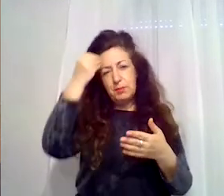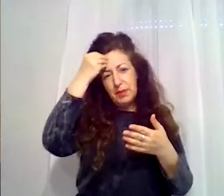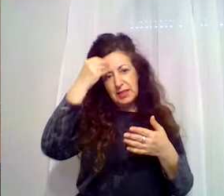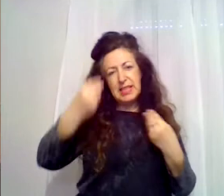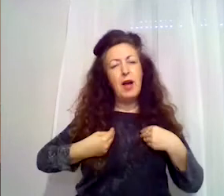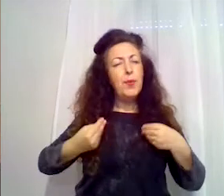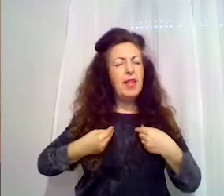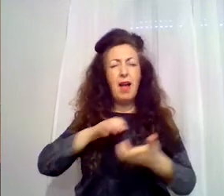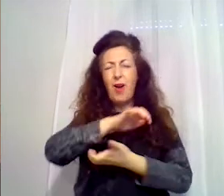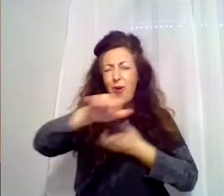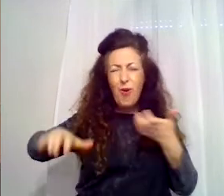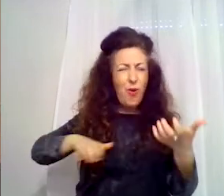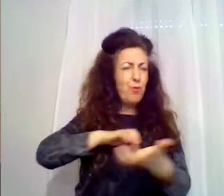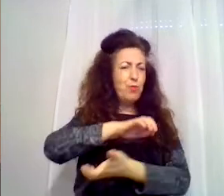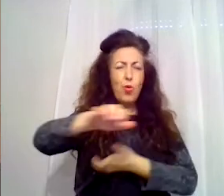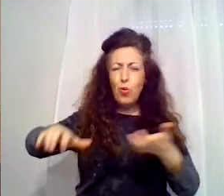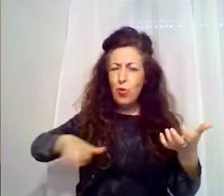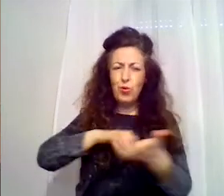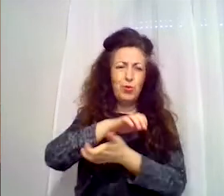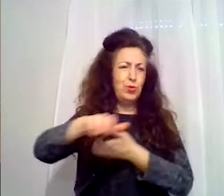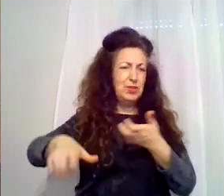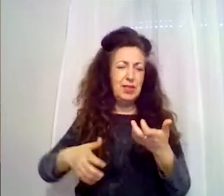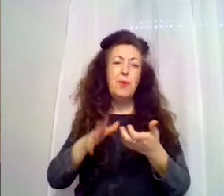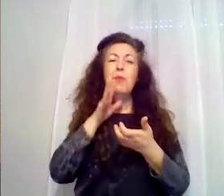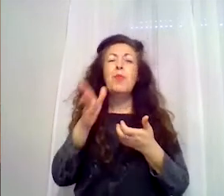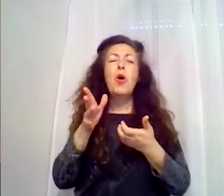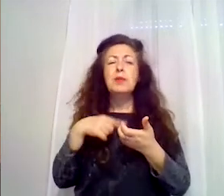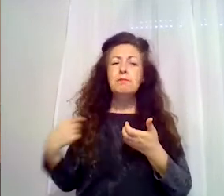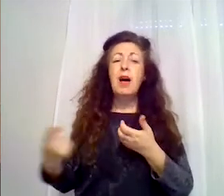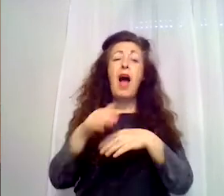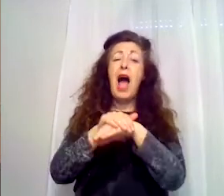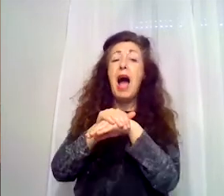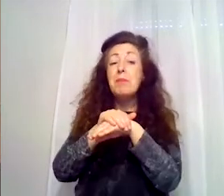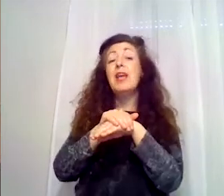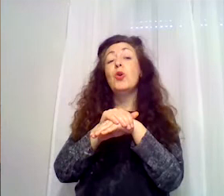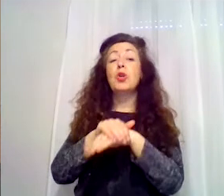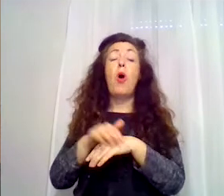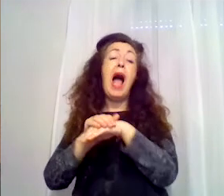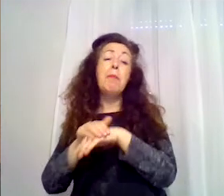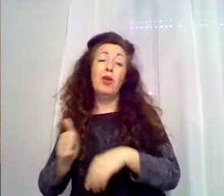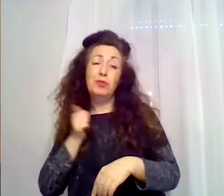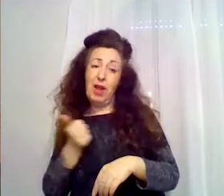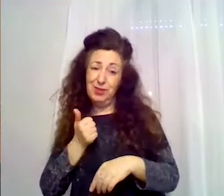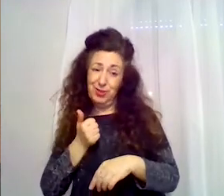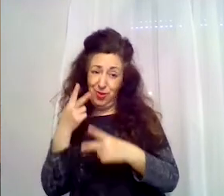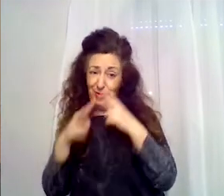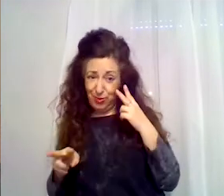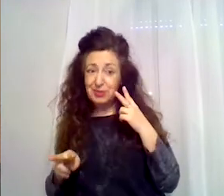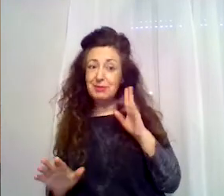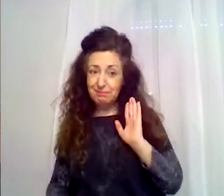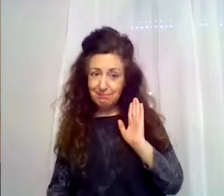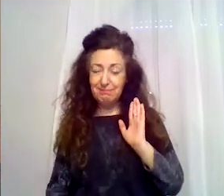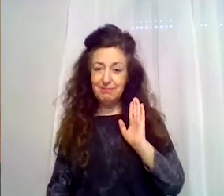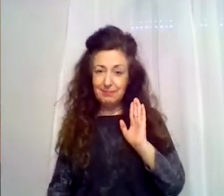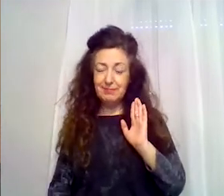frecuente que hoy. Quiero decir que no debemos ver como algo muy raro la aparición de espadas o de puñales, porque eso era